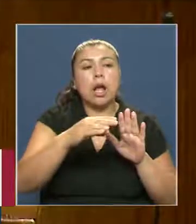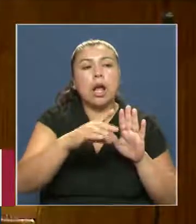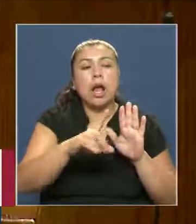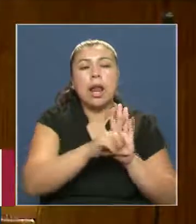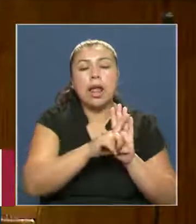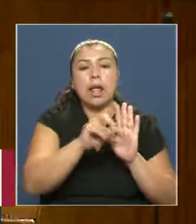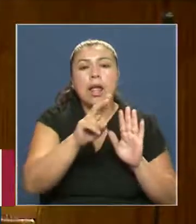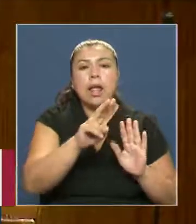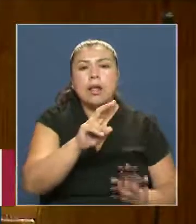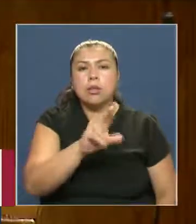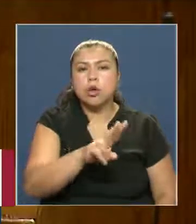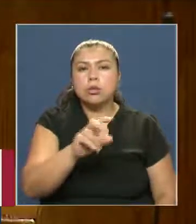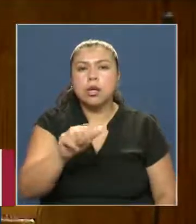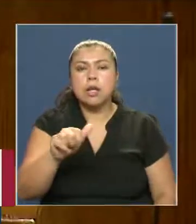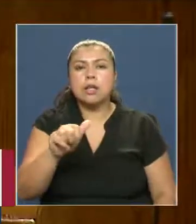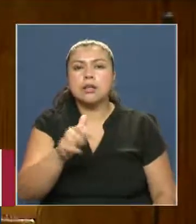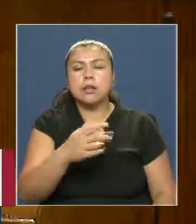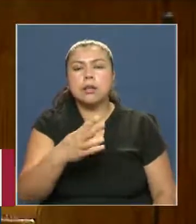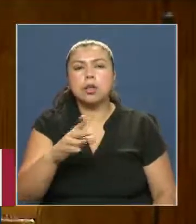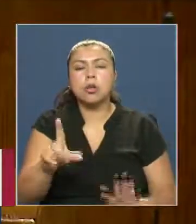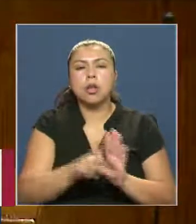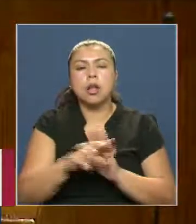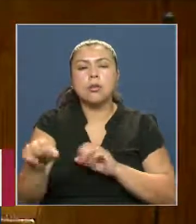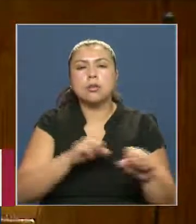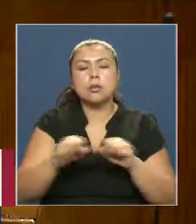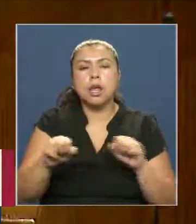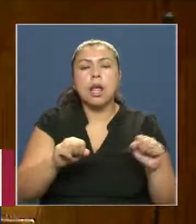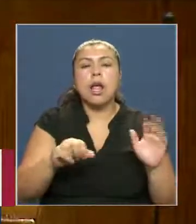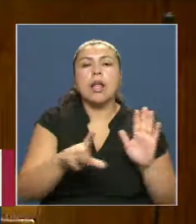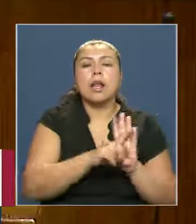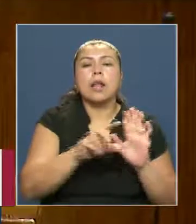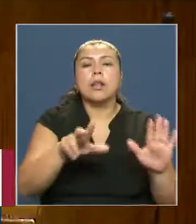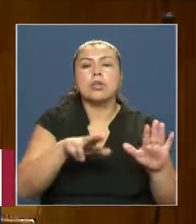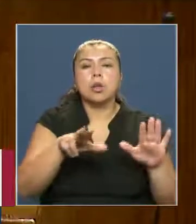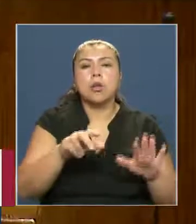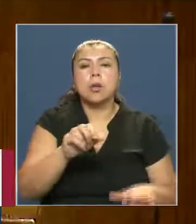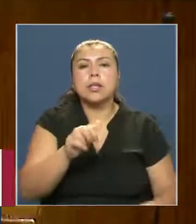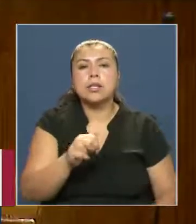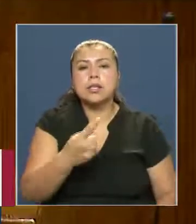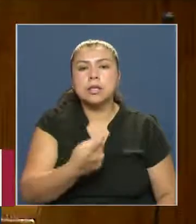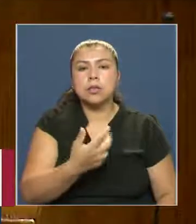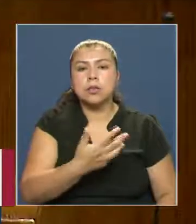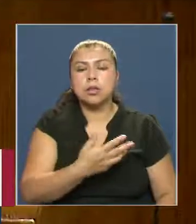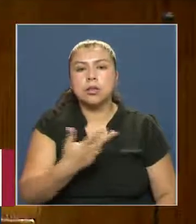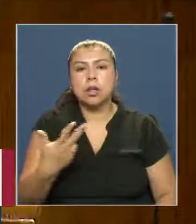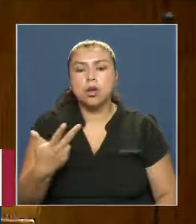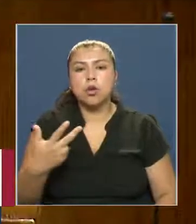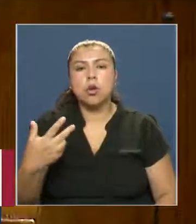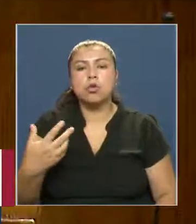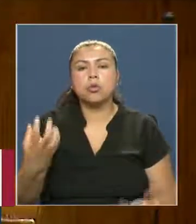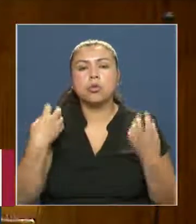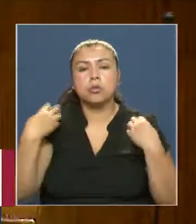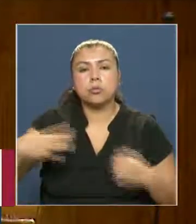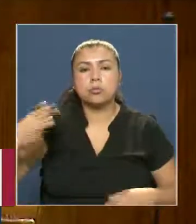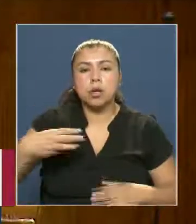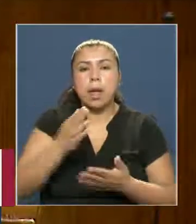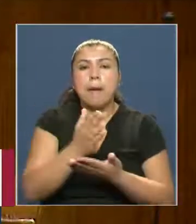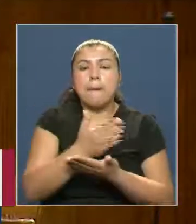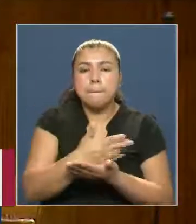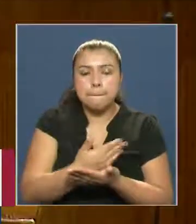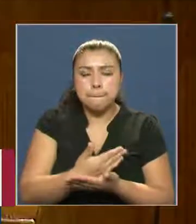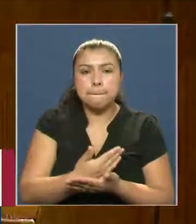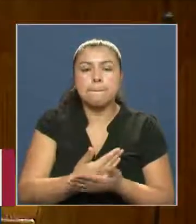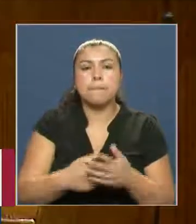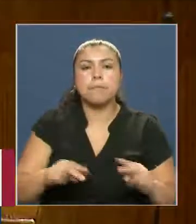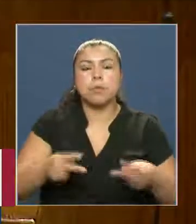16.282, ley de sismo, y 18.138, aquella que facultó a las municipalidades para desarrollar programas de construcción de